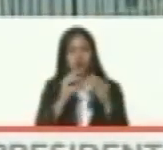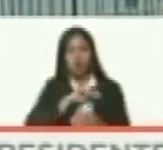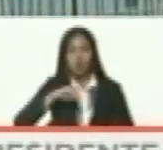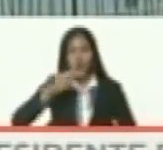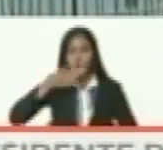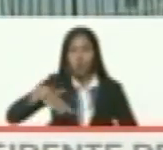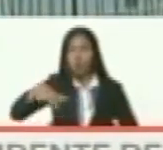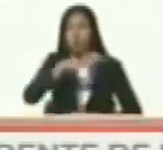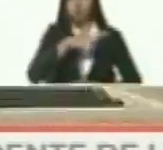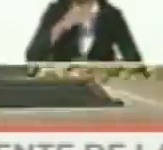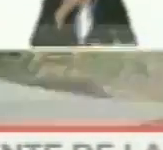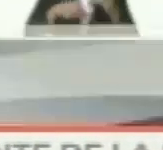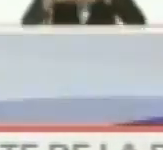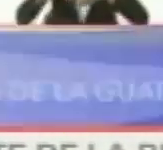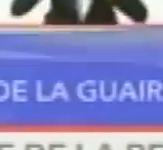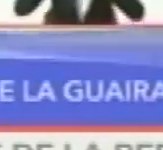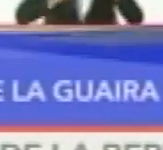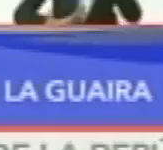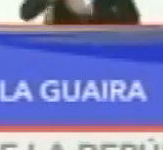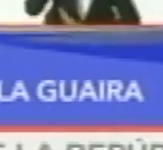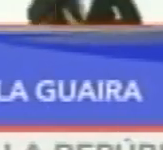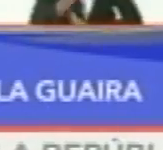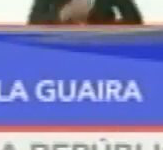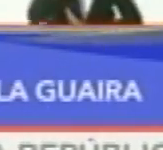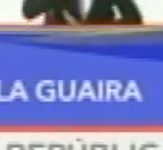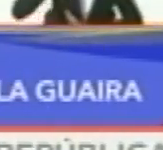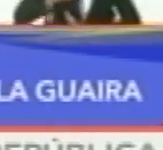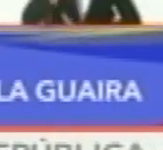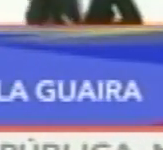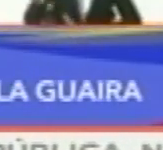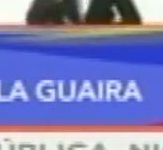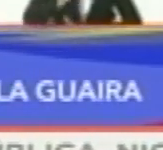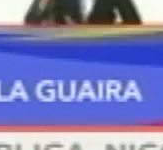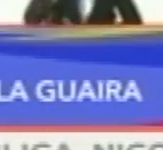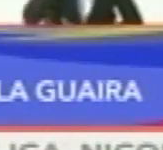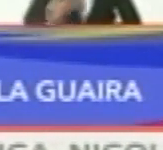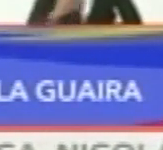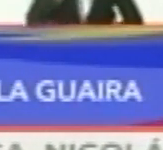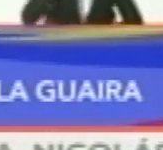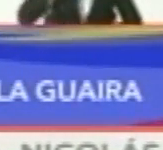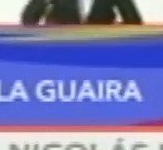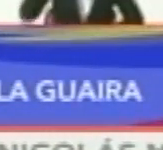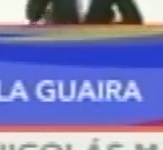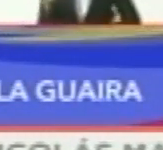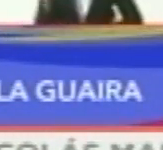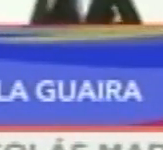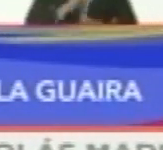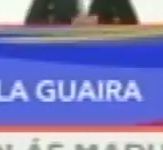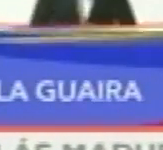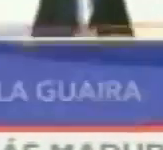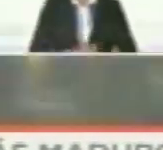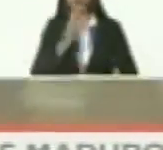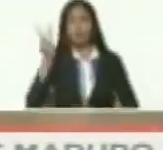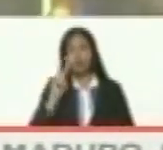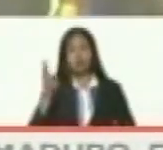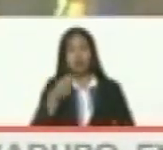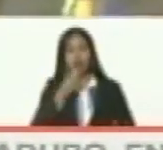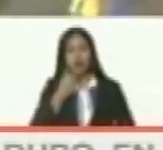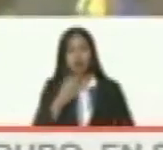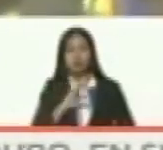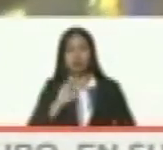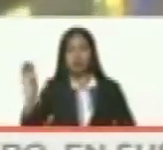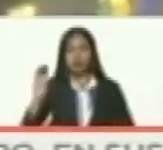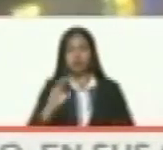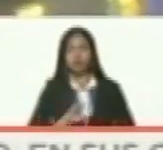nuestro pueblo, construyendo el avance. Venezuela es una patria buena para sus ciudadanos. Venezuela es una patria